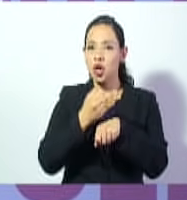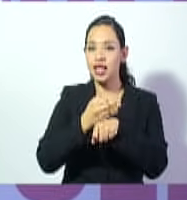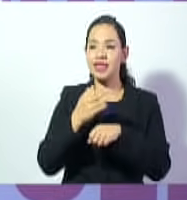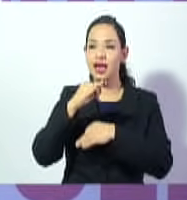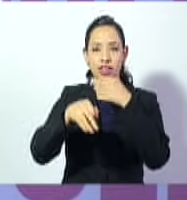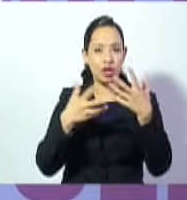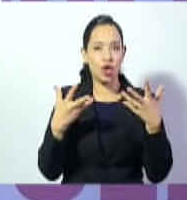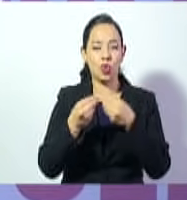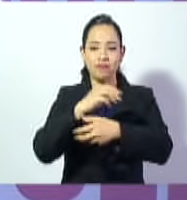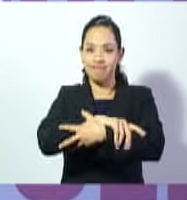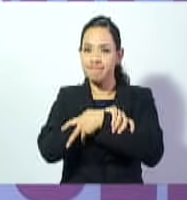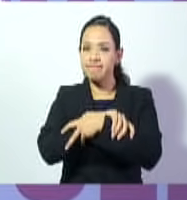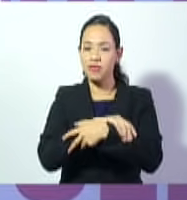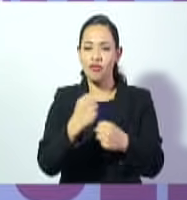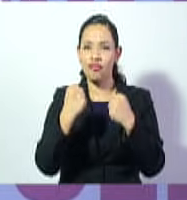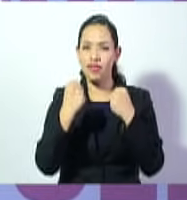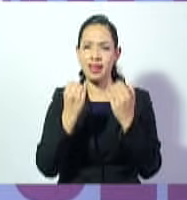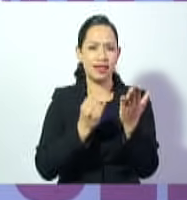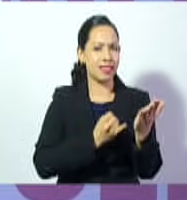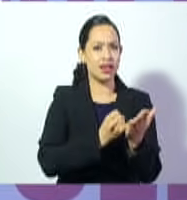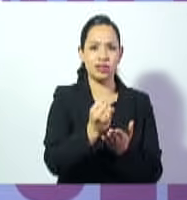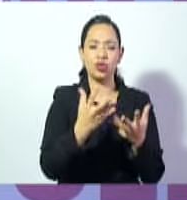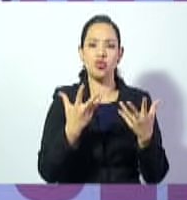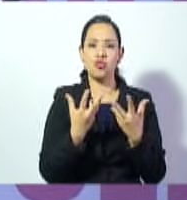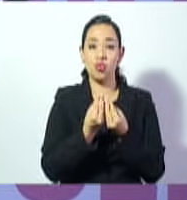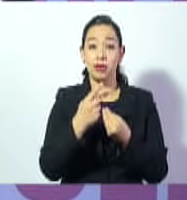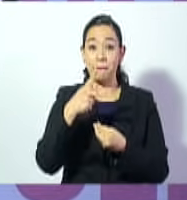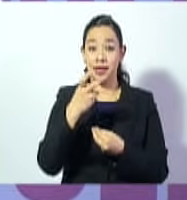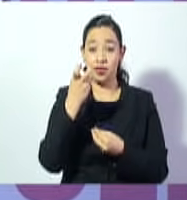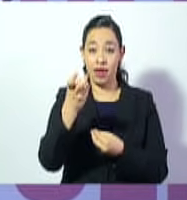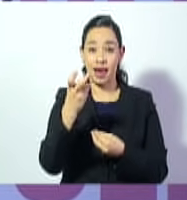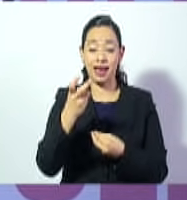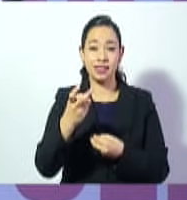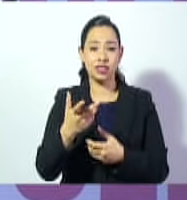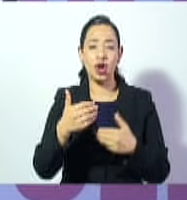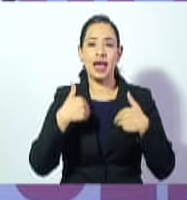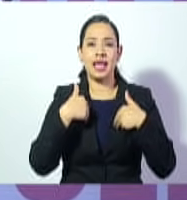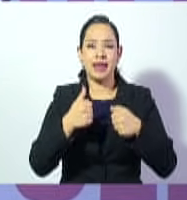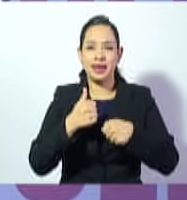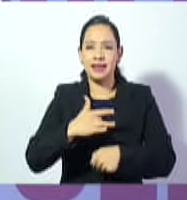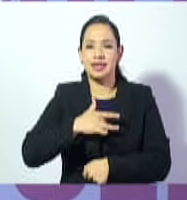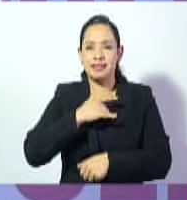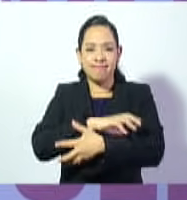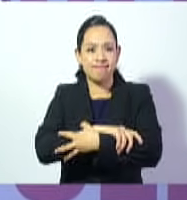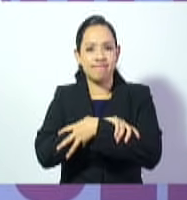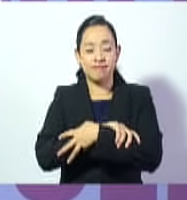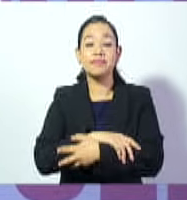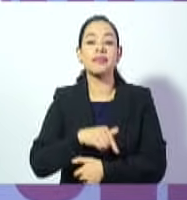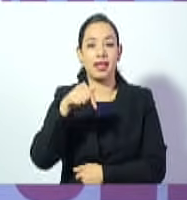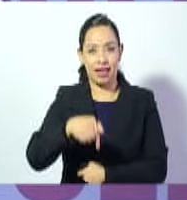con fortaleza y con decisión pero sobre todo con solidaridad y con voluntad al